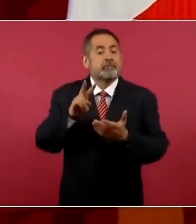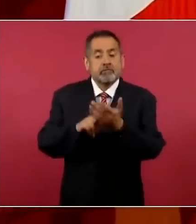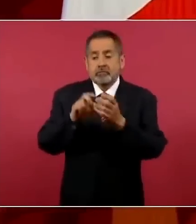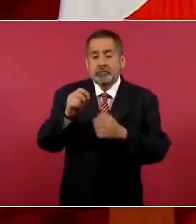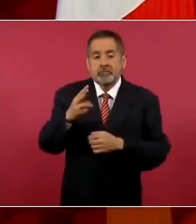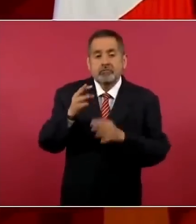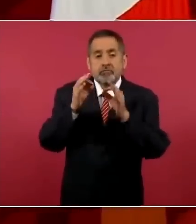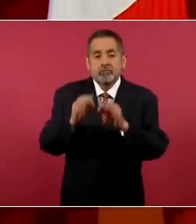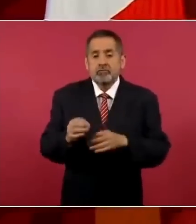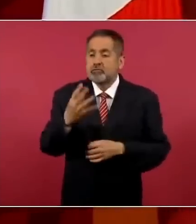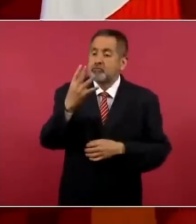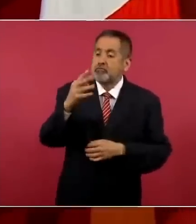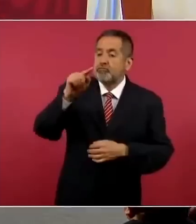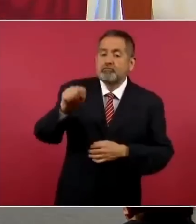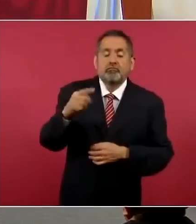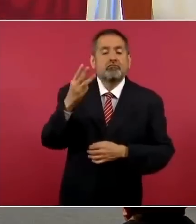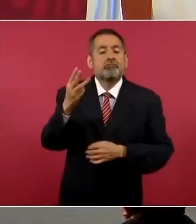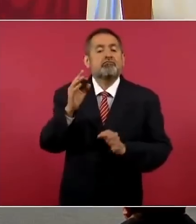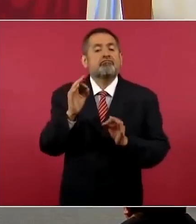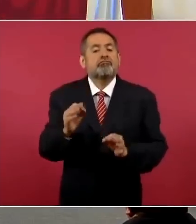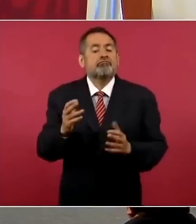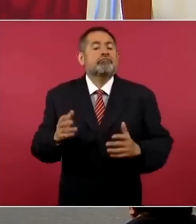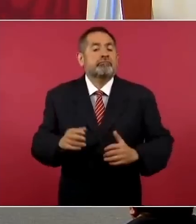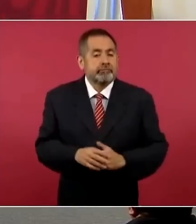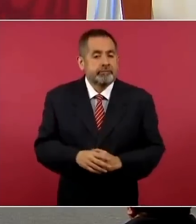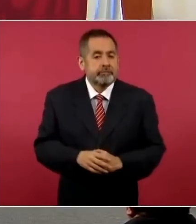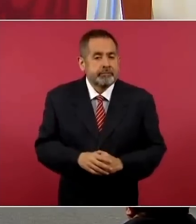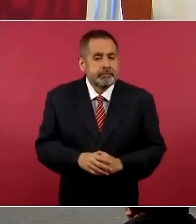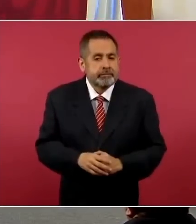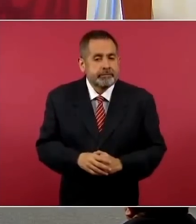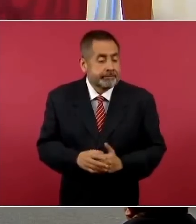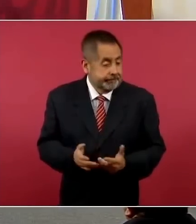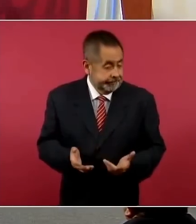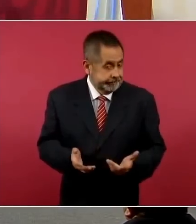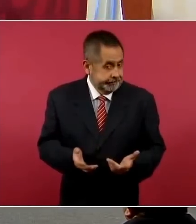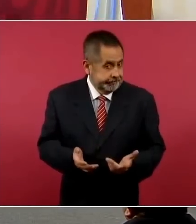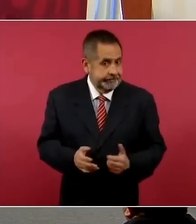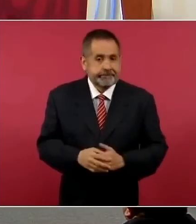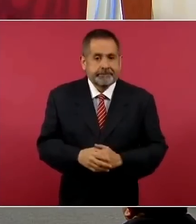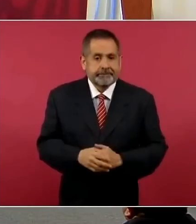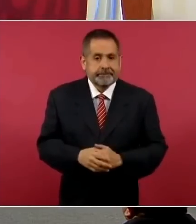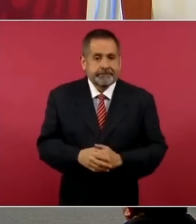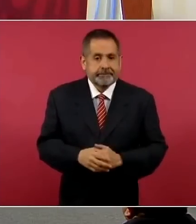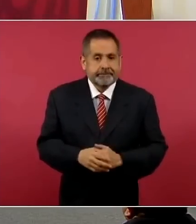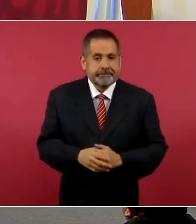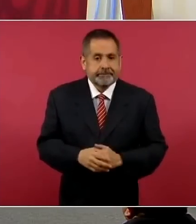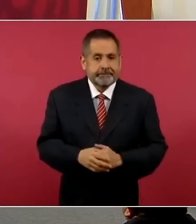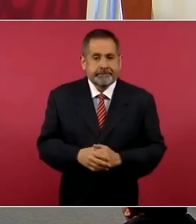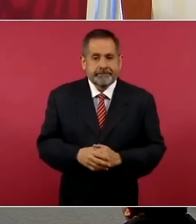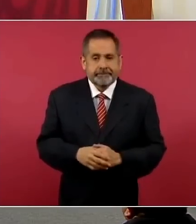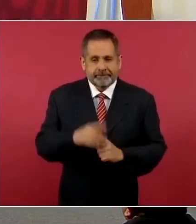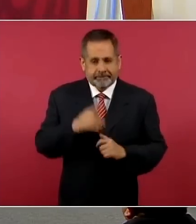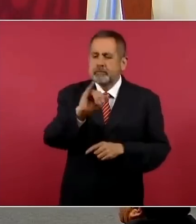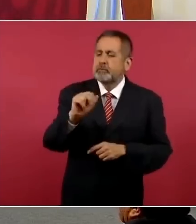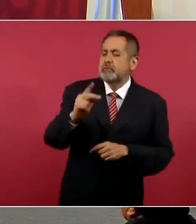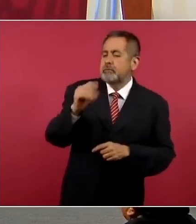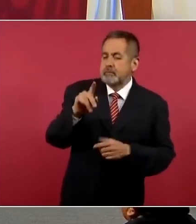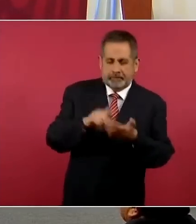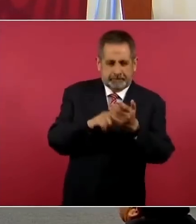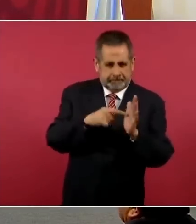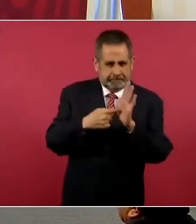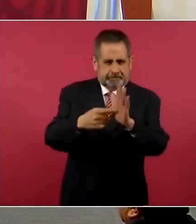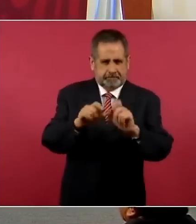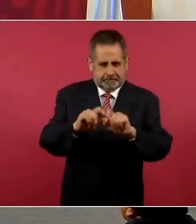22, 4.3. Pero ¿por qué no pones la de Juan Pablo?